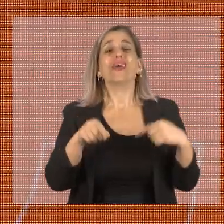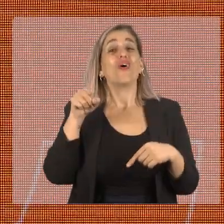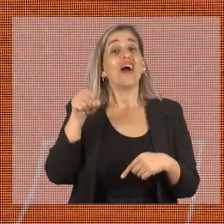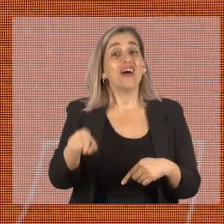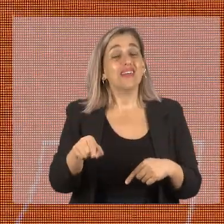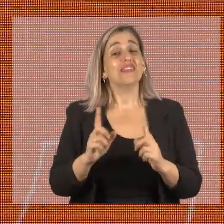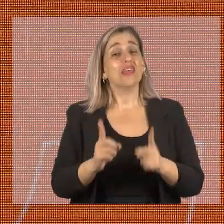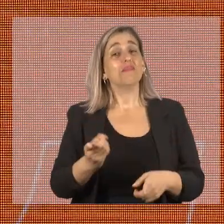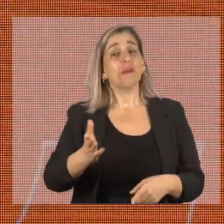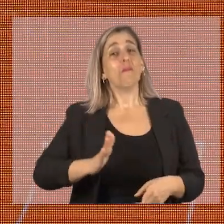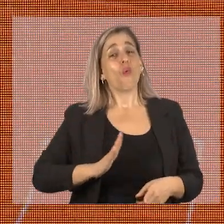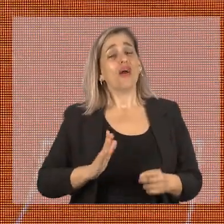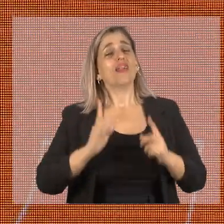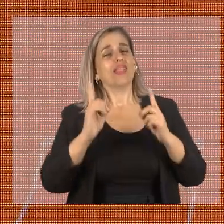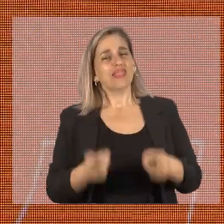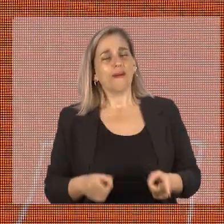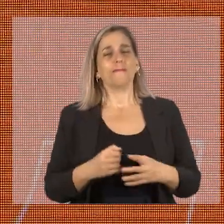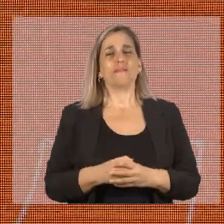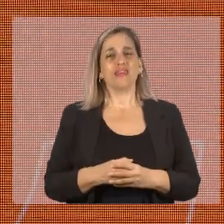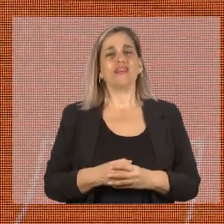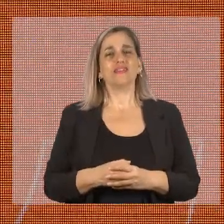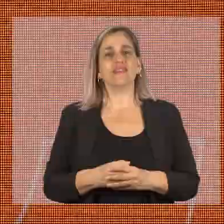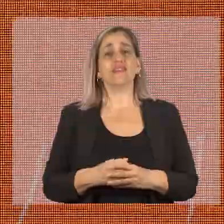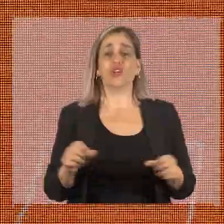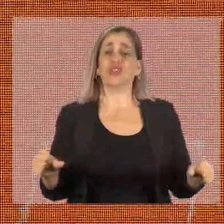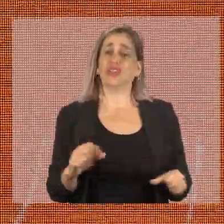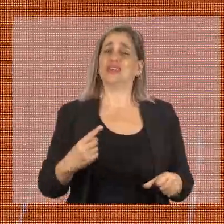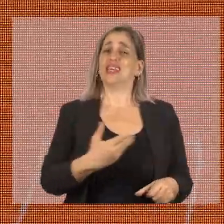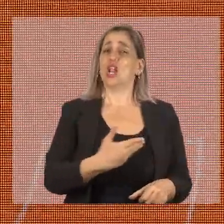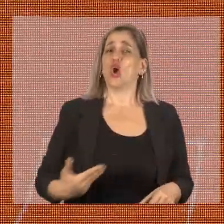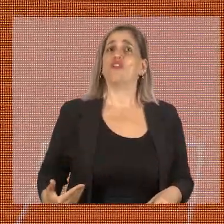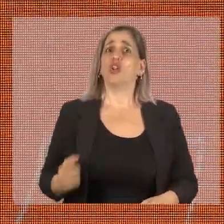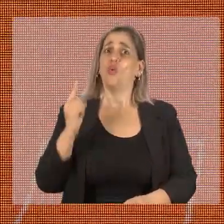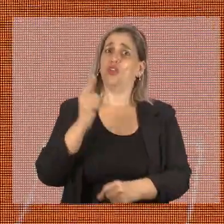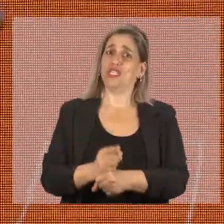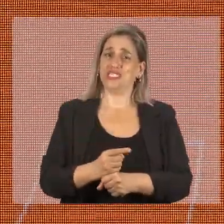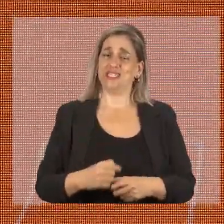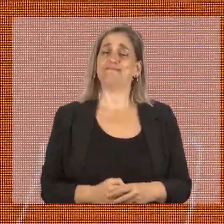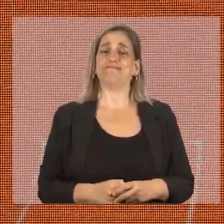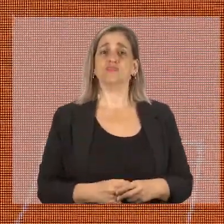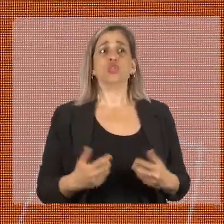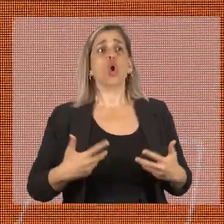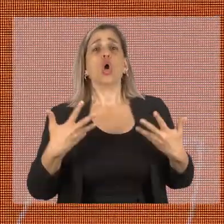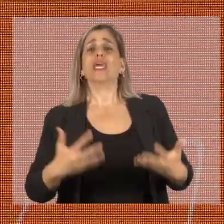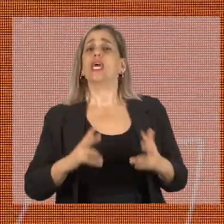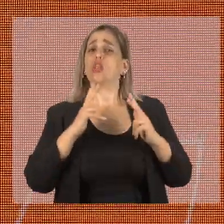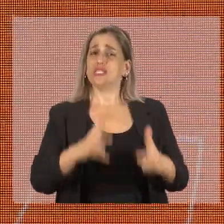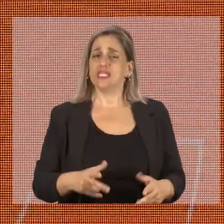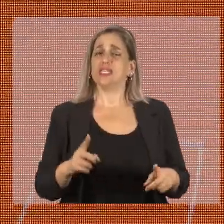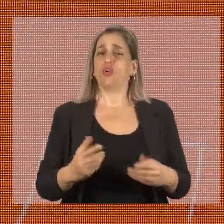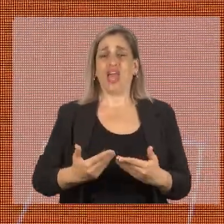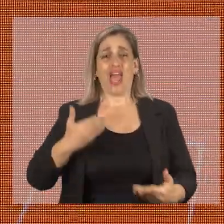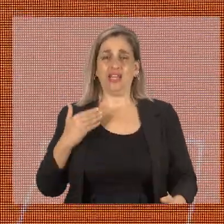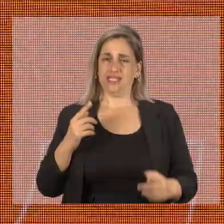ahí es parte de lo que tiene que hacer un gobernante cuando toma decisiones. Y aquí quiero hacer hincapié en lo que más temprano